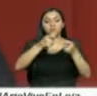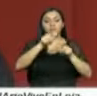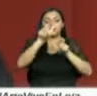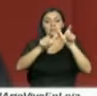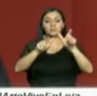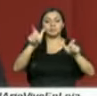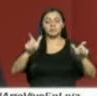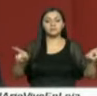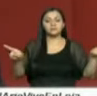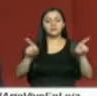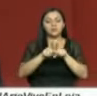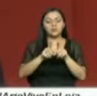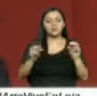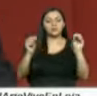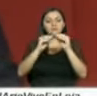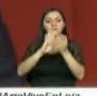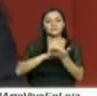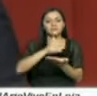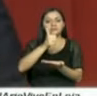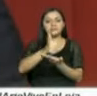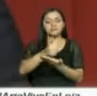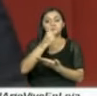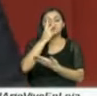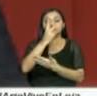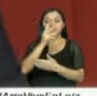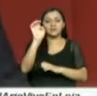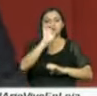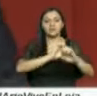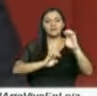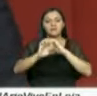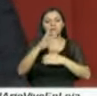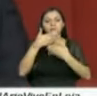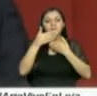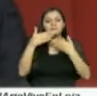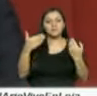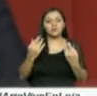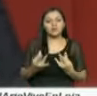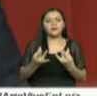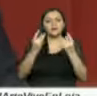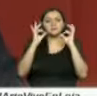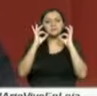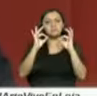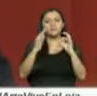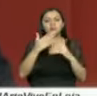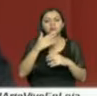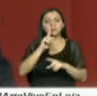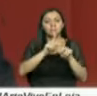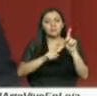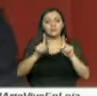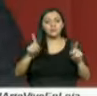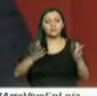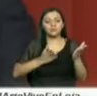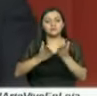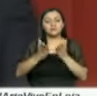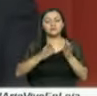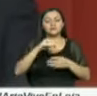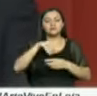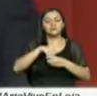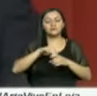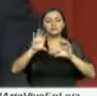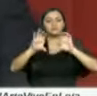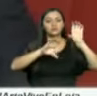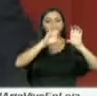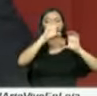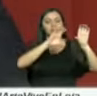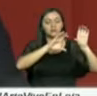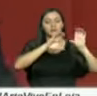y de esta forma establece las bases para evaluar y mejorar la calidad de dichos servicios en museos,